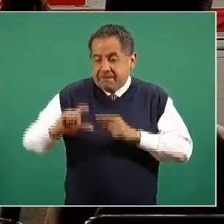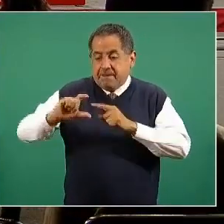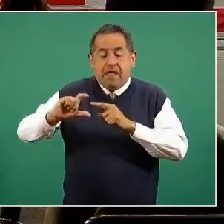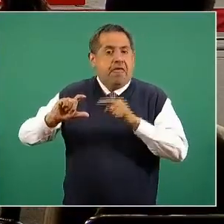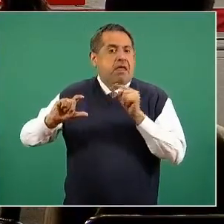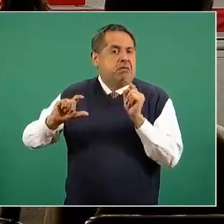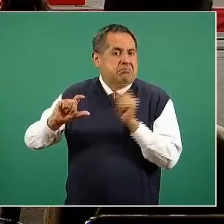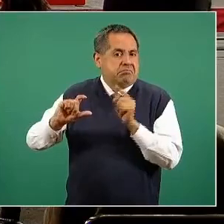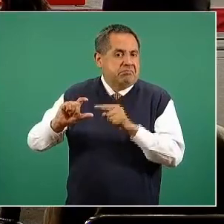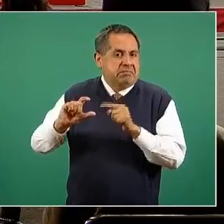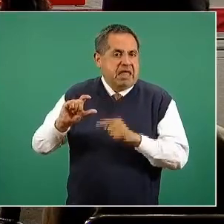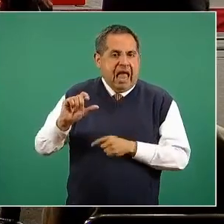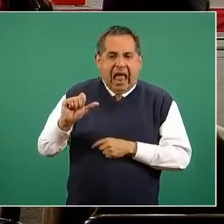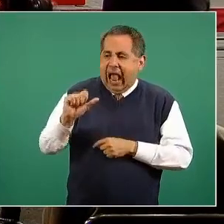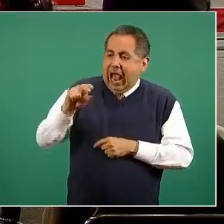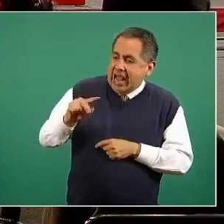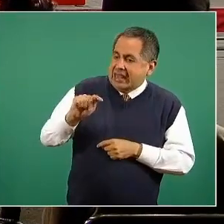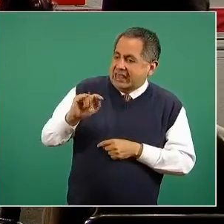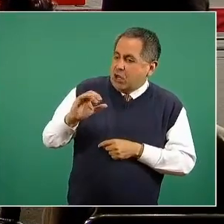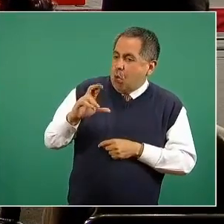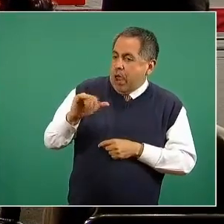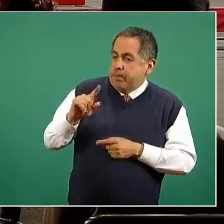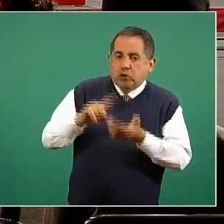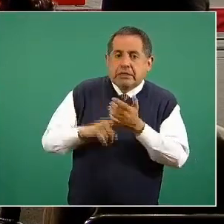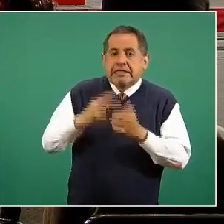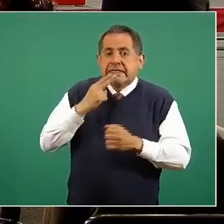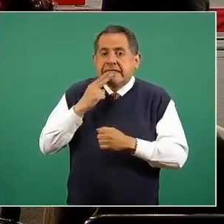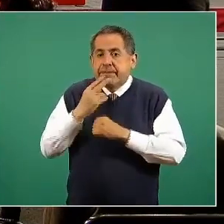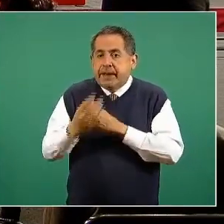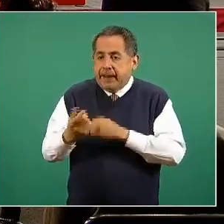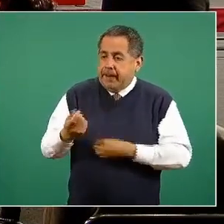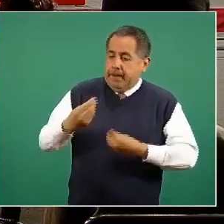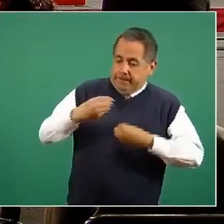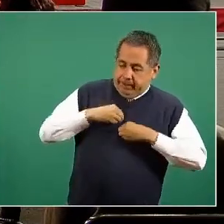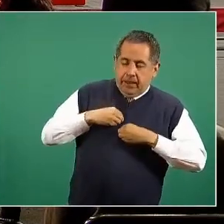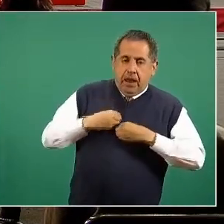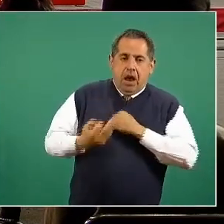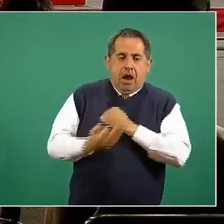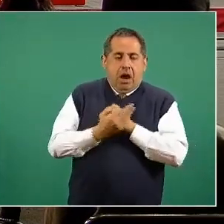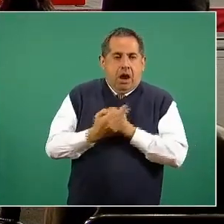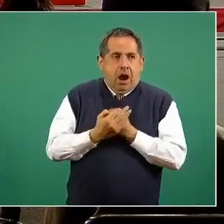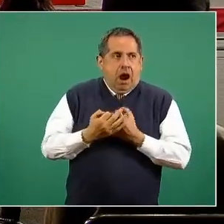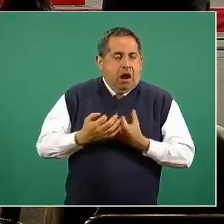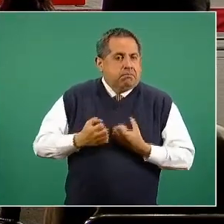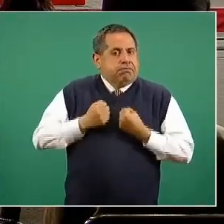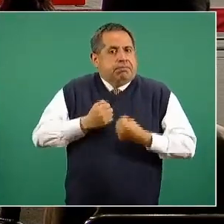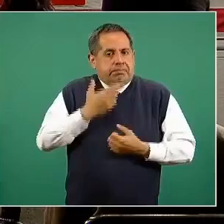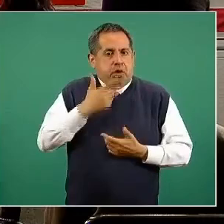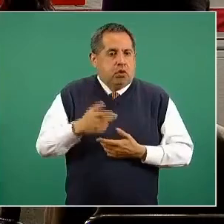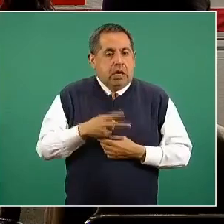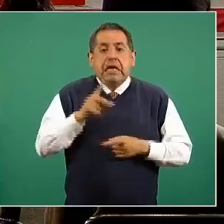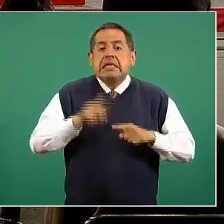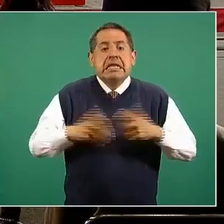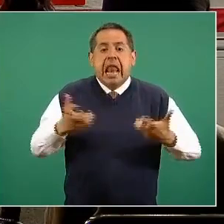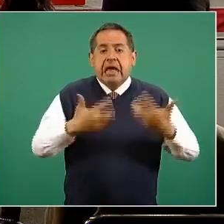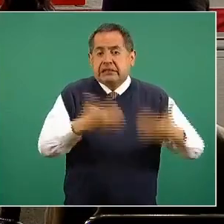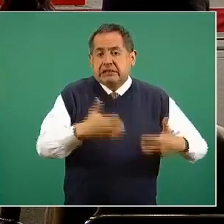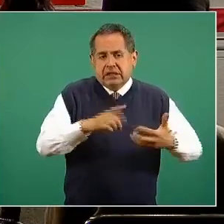anticuerpos estéril que se utiliza para el tratamiento. Esto lo produce una empresa